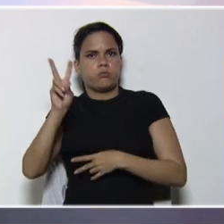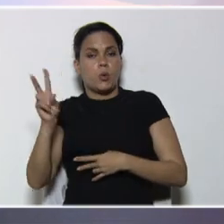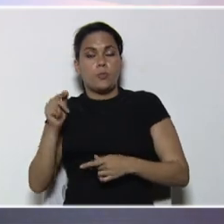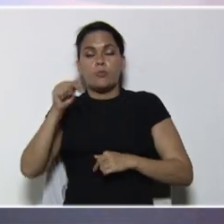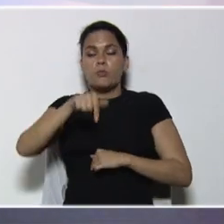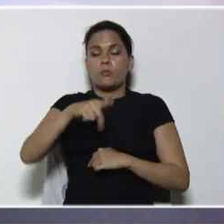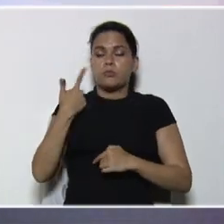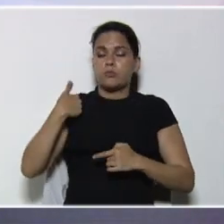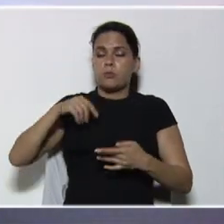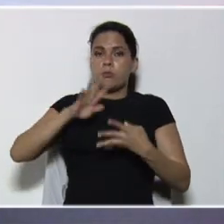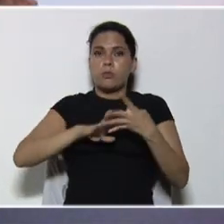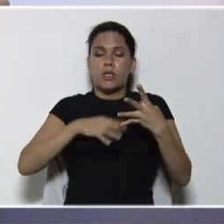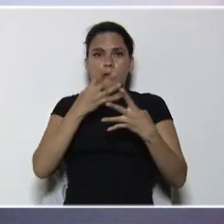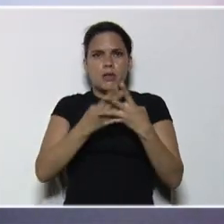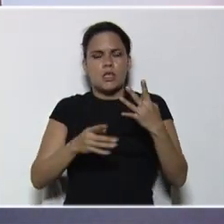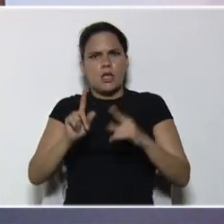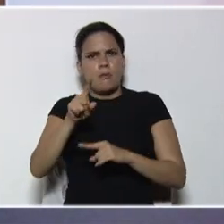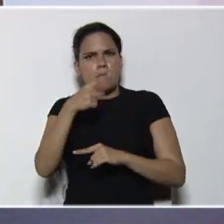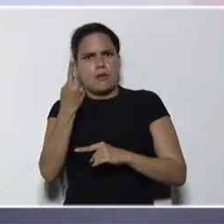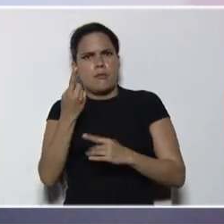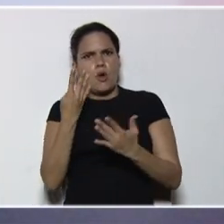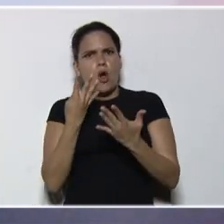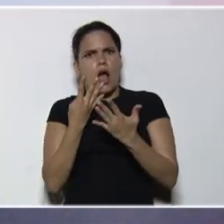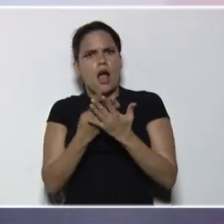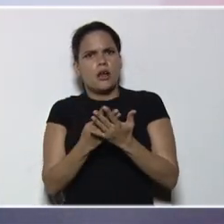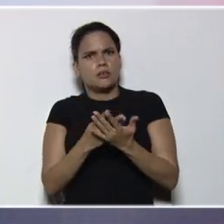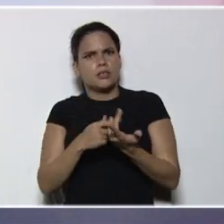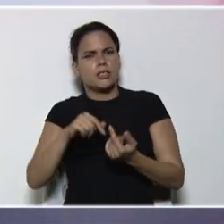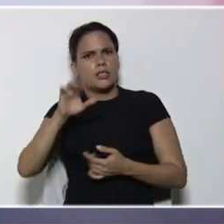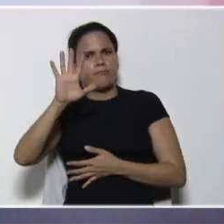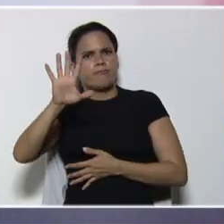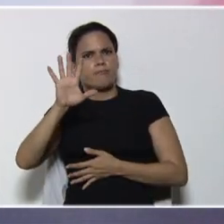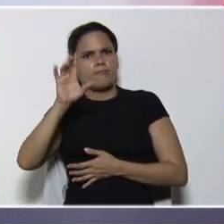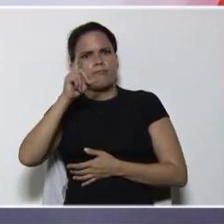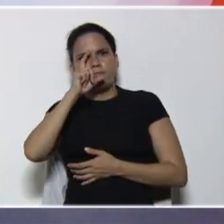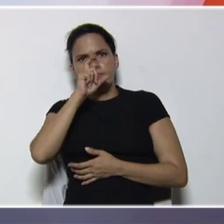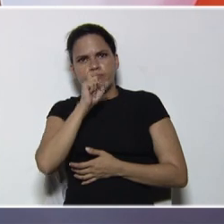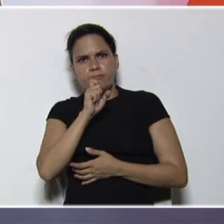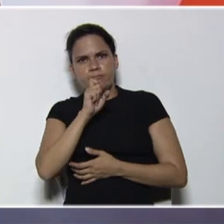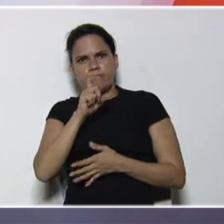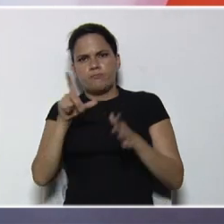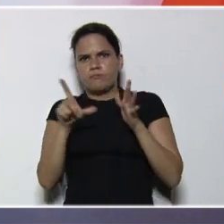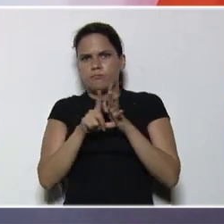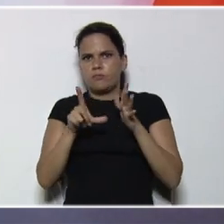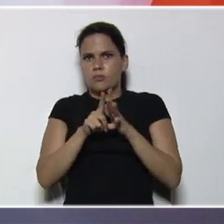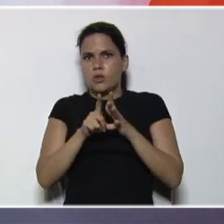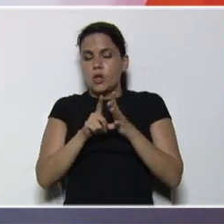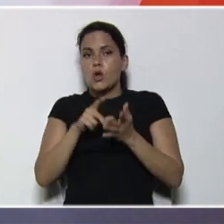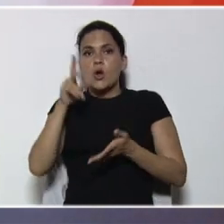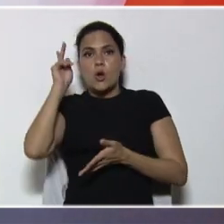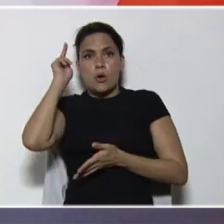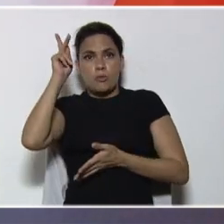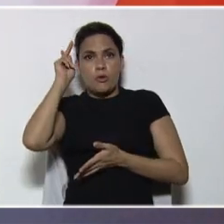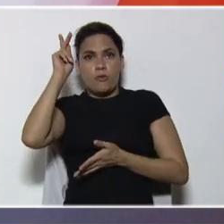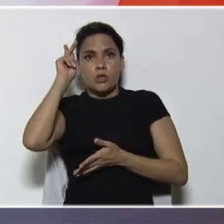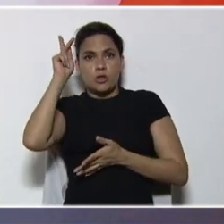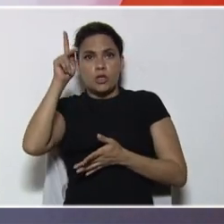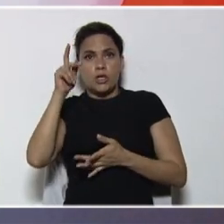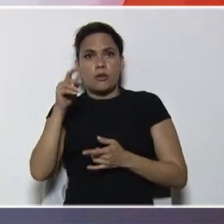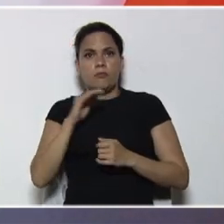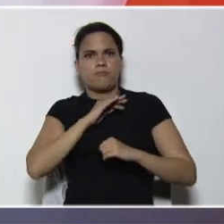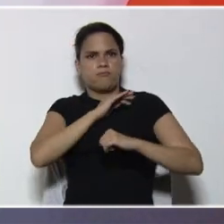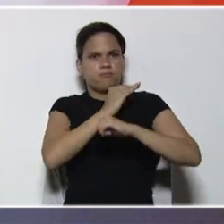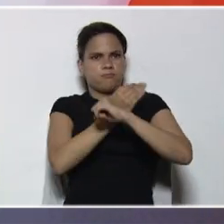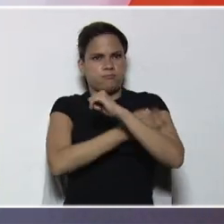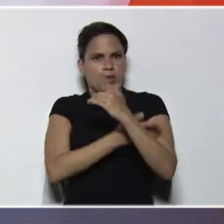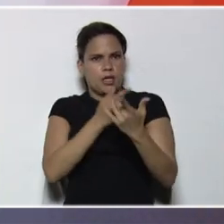vamos a tener Matemática desde primero hasta quinto año de Educación Media con unos profesores que van a prepararnos esos temas de forma muy